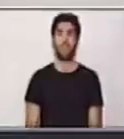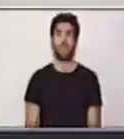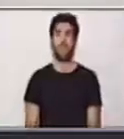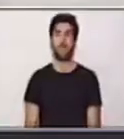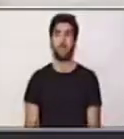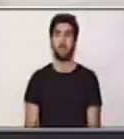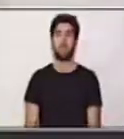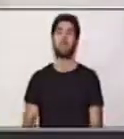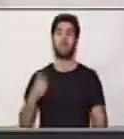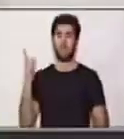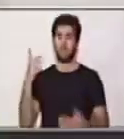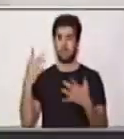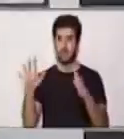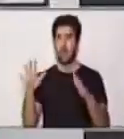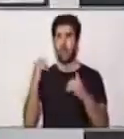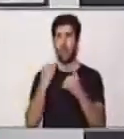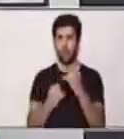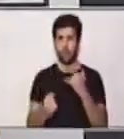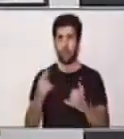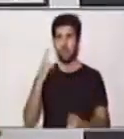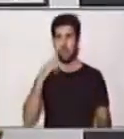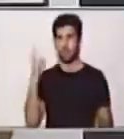Y es nuestra última marca de clase.